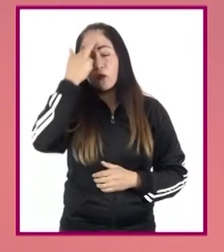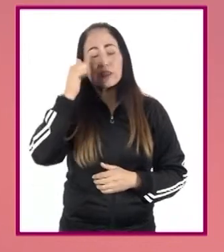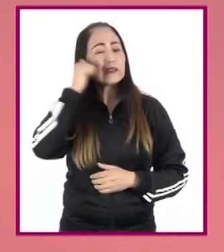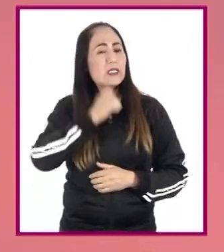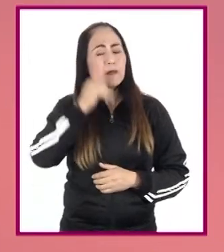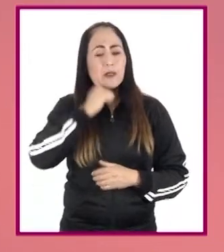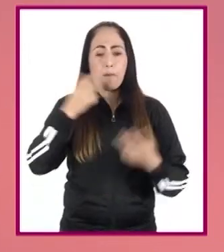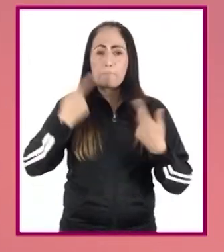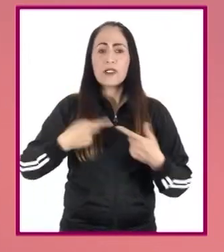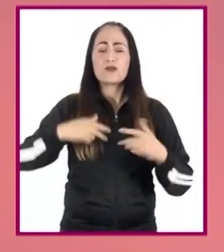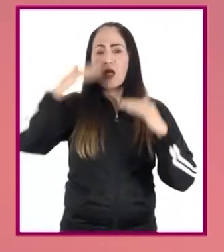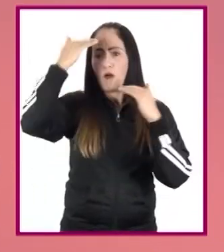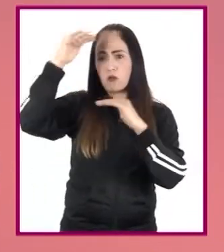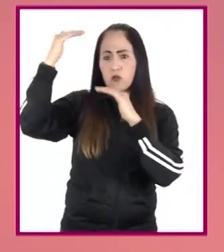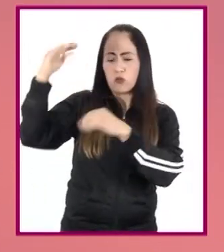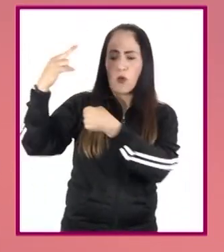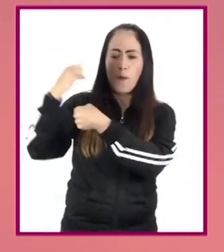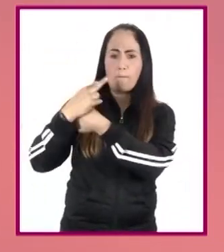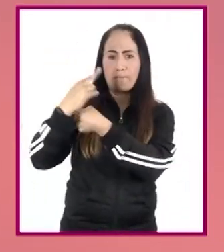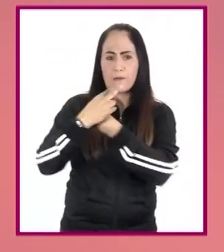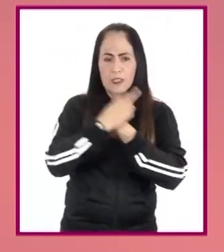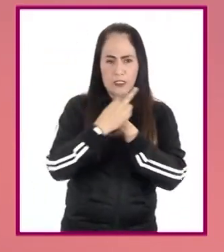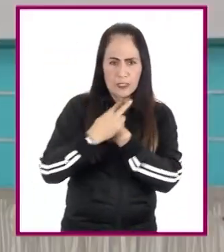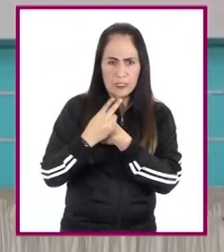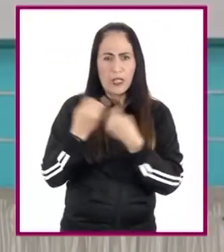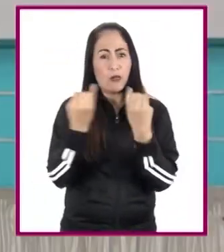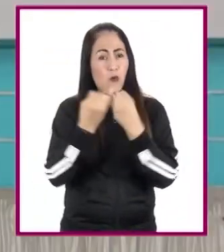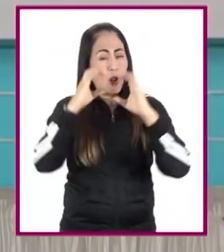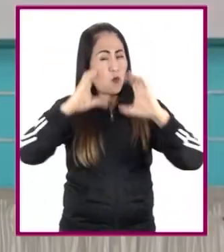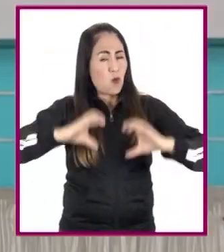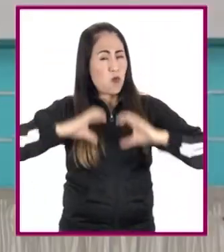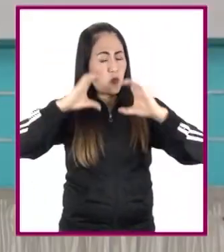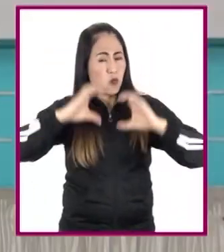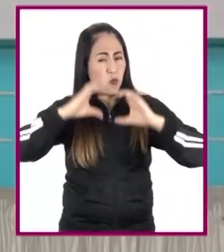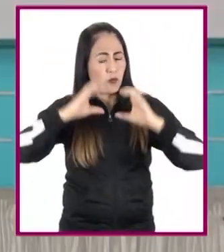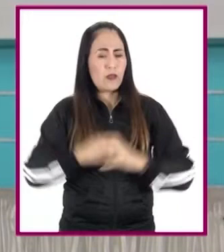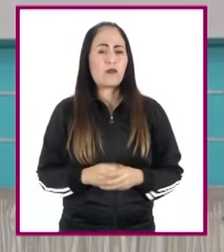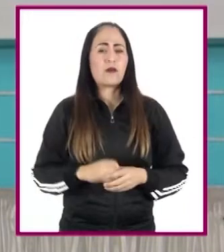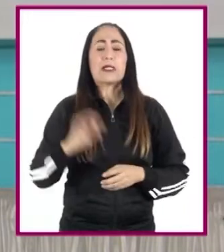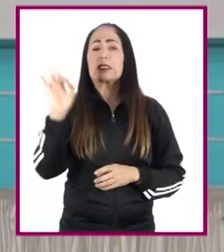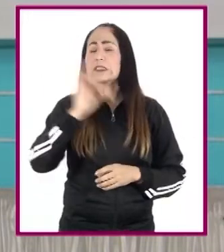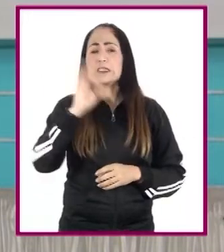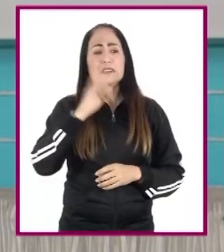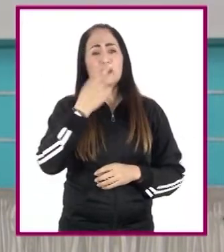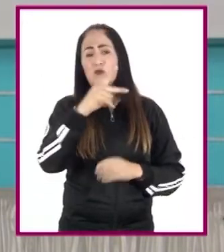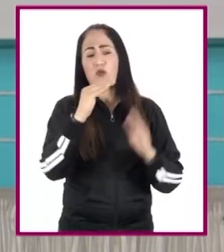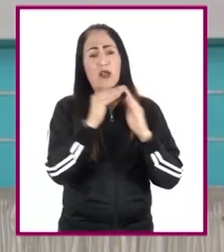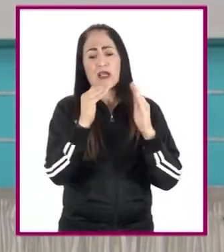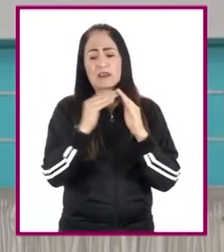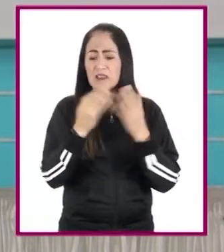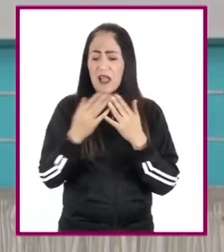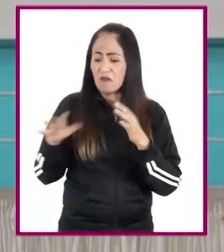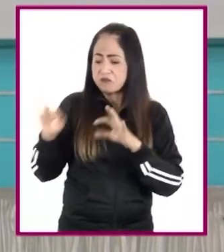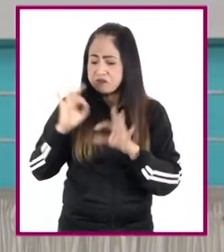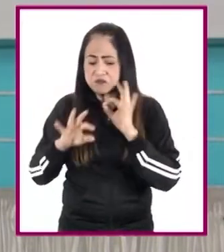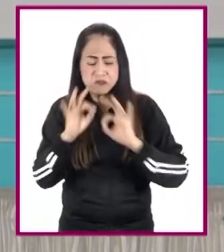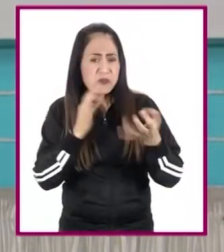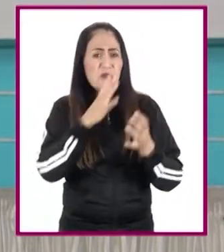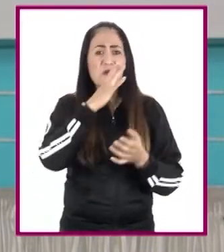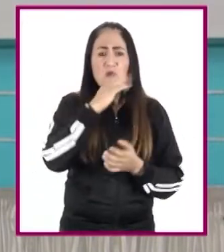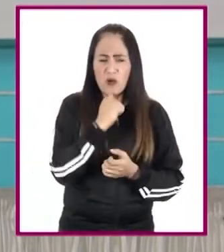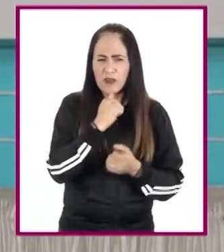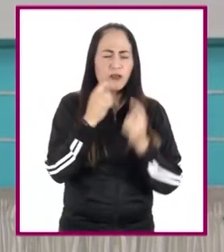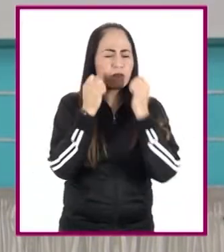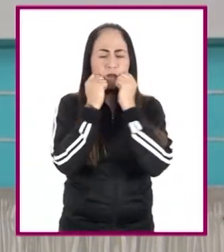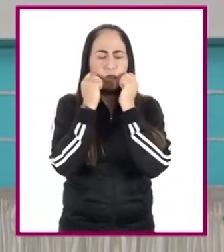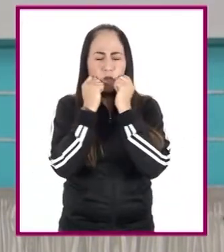supervisión de un adulto y con las medidas de seguridad básicas. Si no es posible construirlo en casa, no se preocupen, observen atentamente